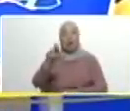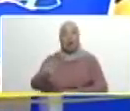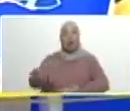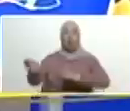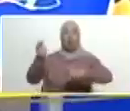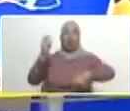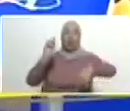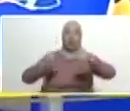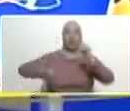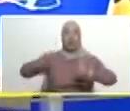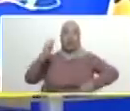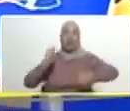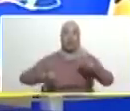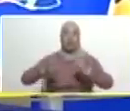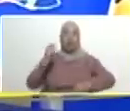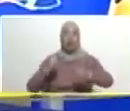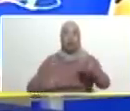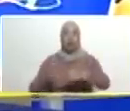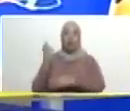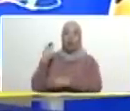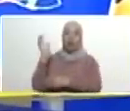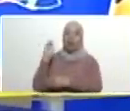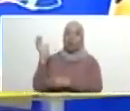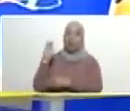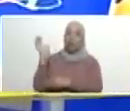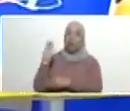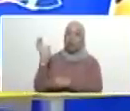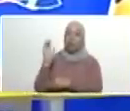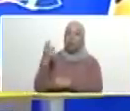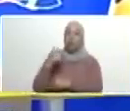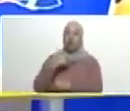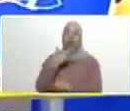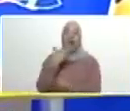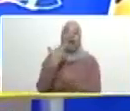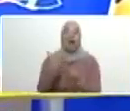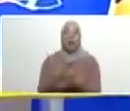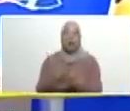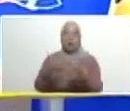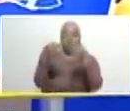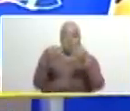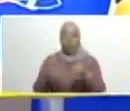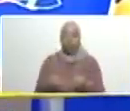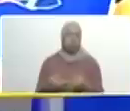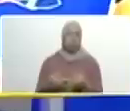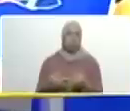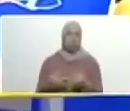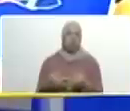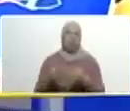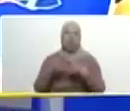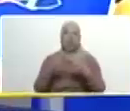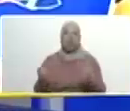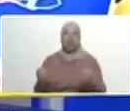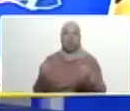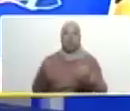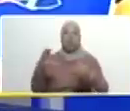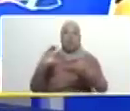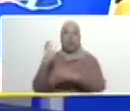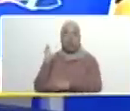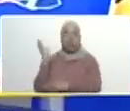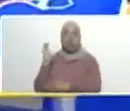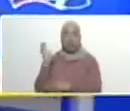Tobago. Quiero agradecer por el pronunciamiento contundente del CARICOM